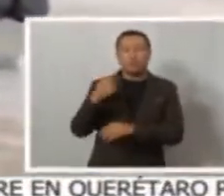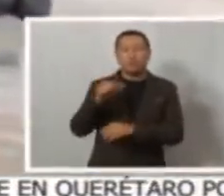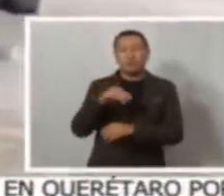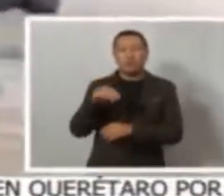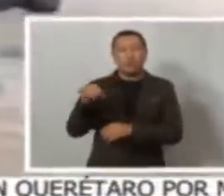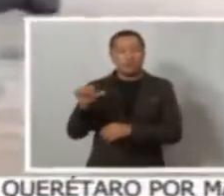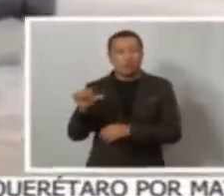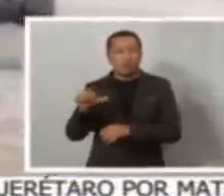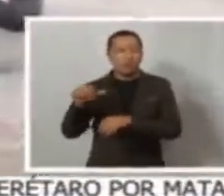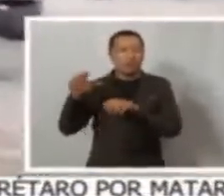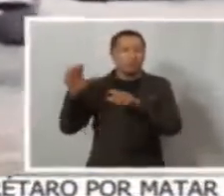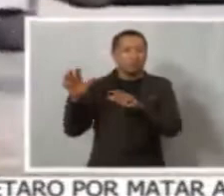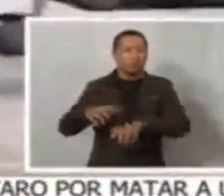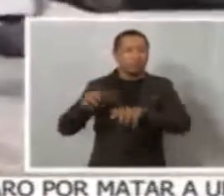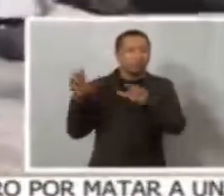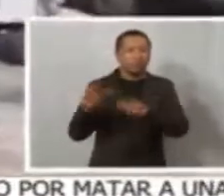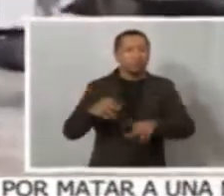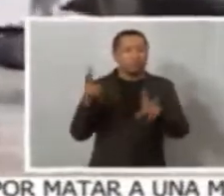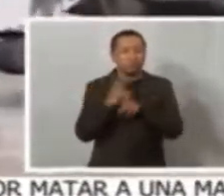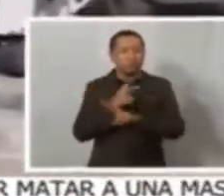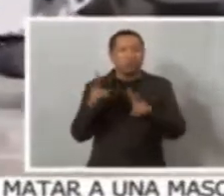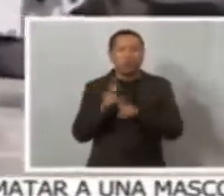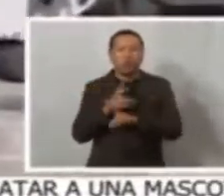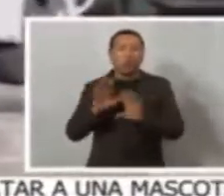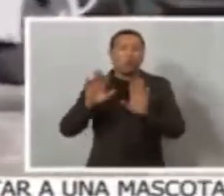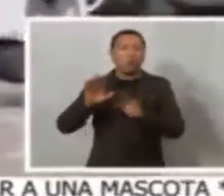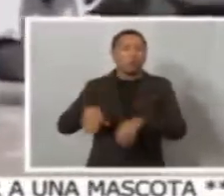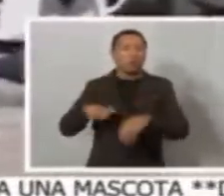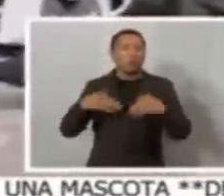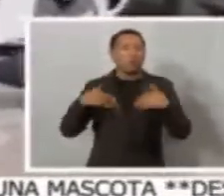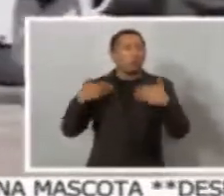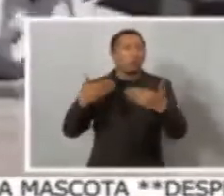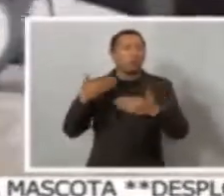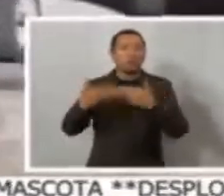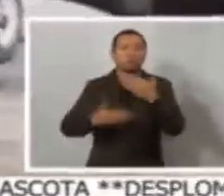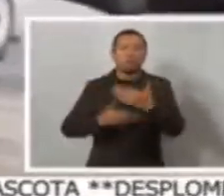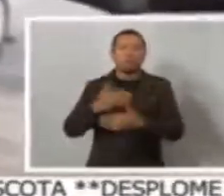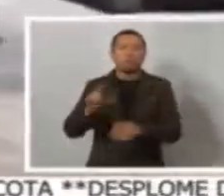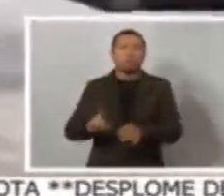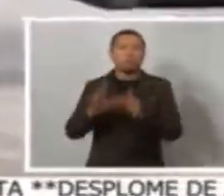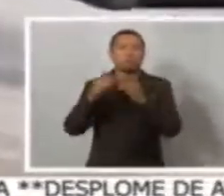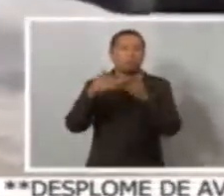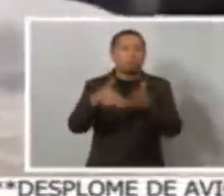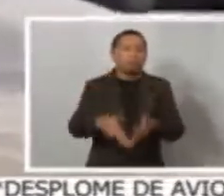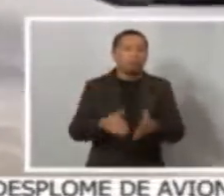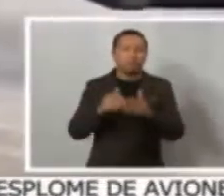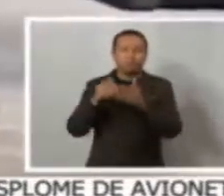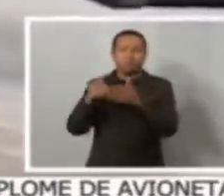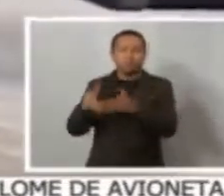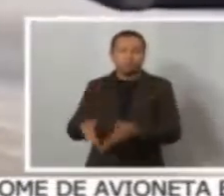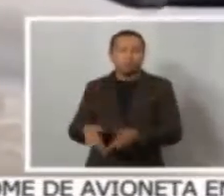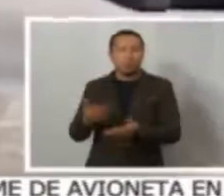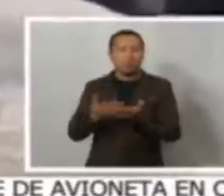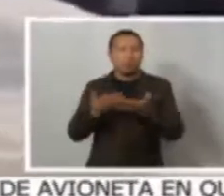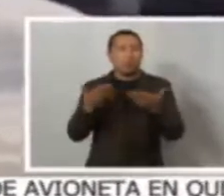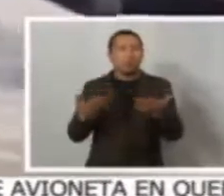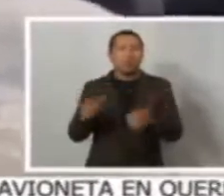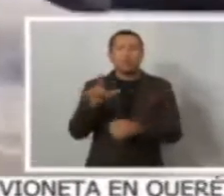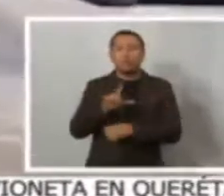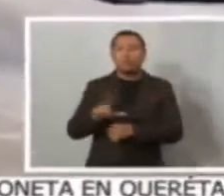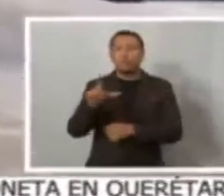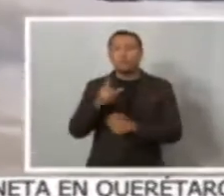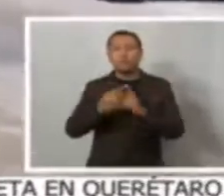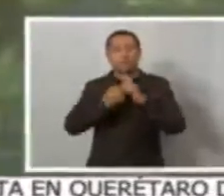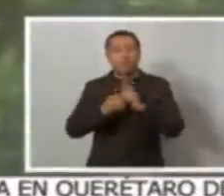se registraron hundimiento de embarcaciones pequeñas. Es por ello que desde la noche de lunes iniciaron con la evacuación de las diferentes embarcaciones, como se